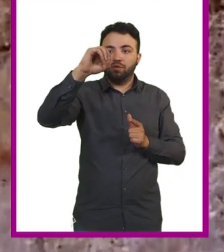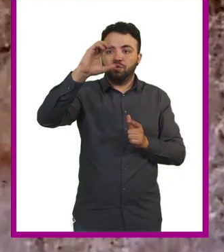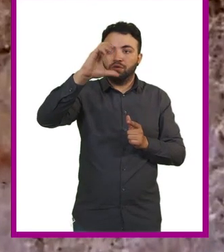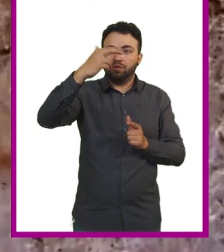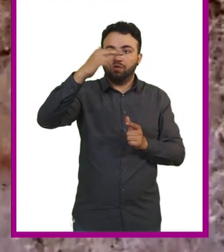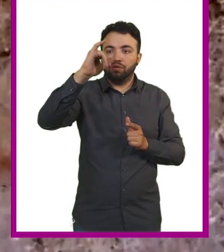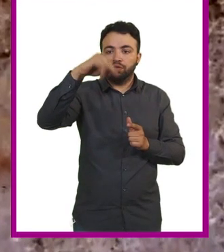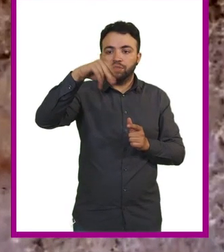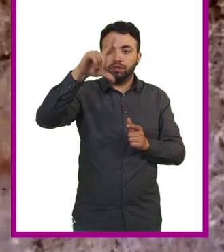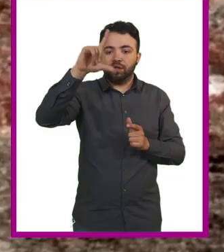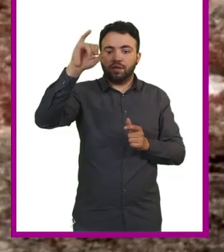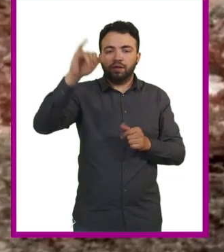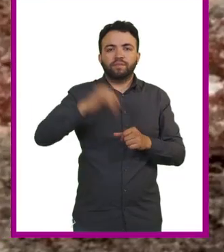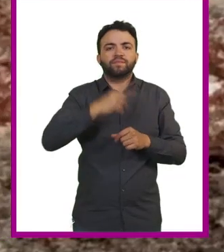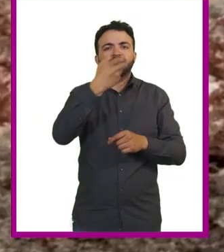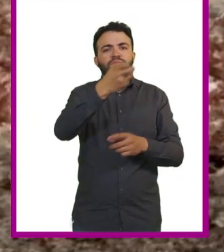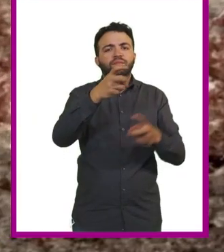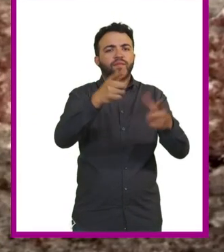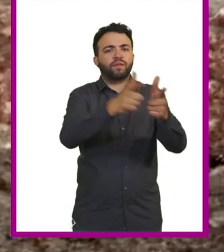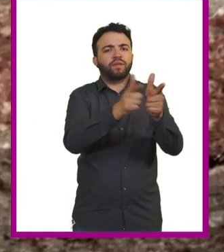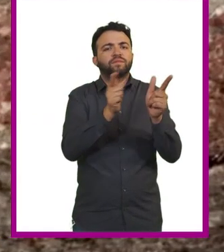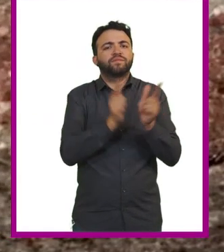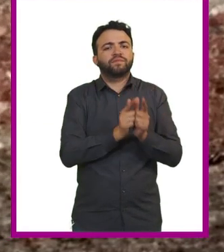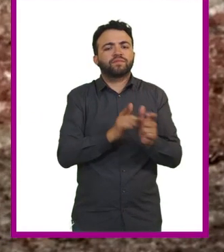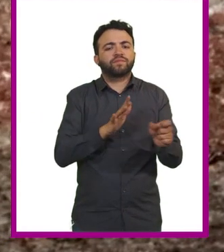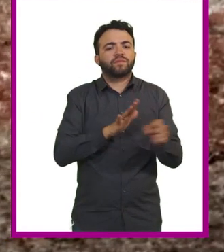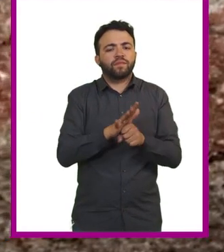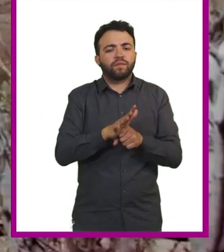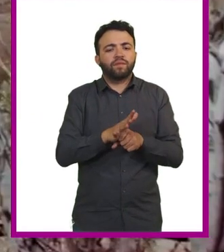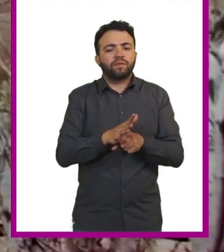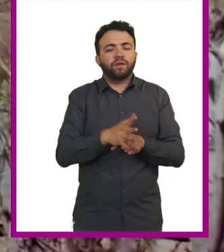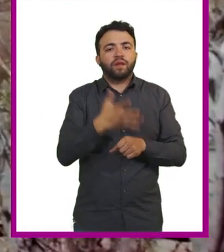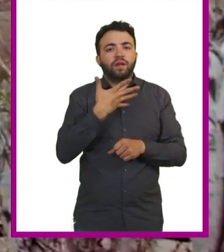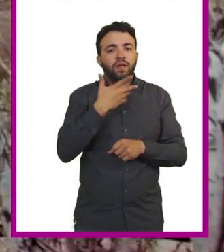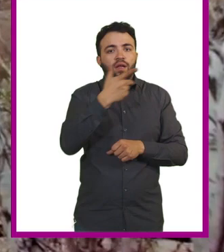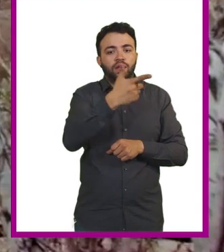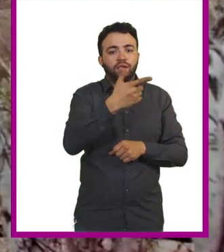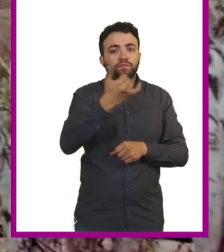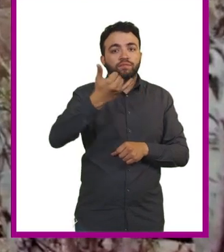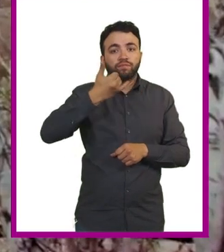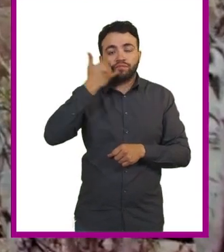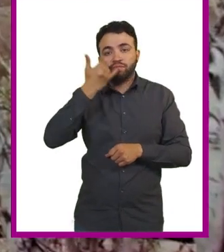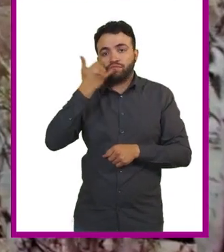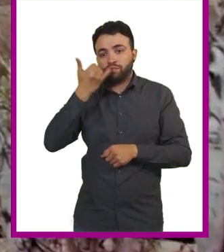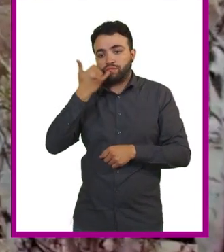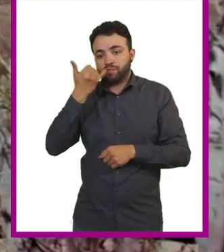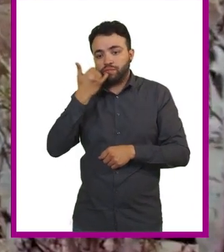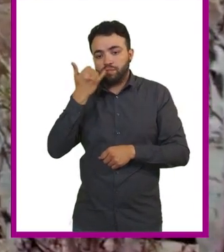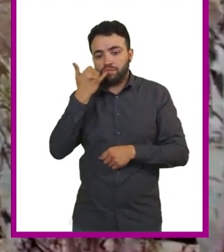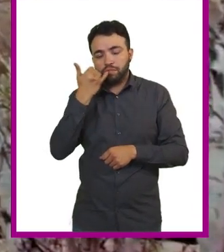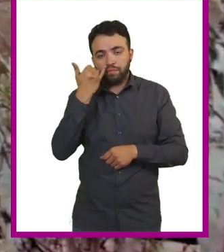es un grupo que compartía una lengua común y eran